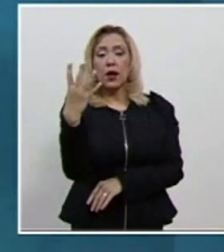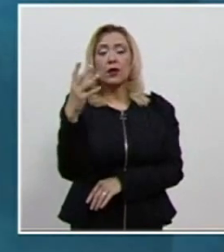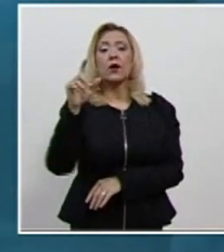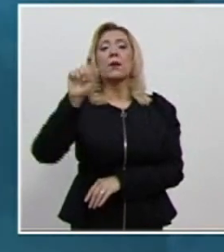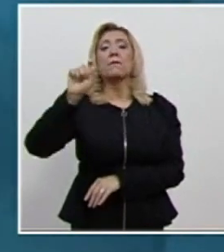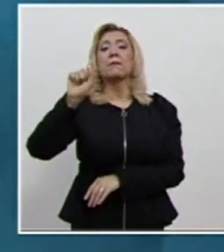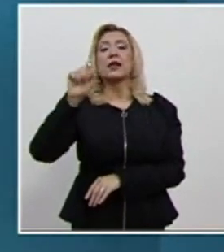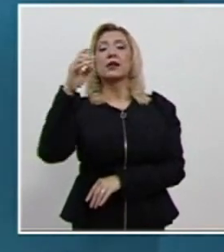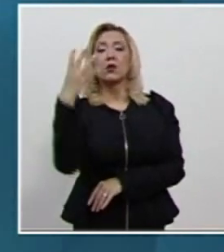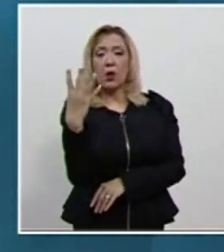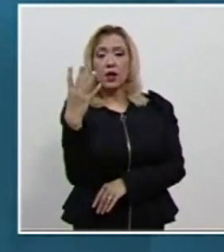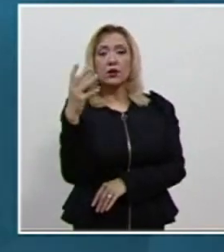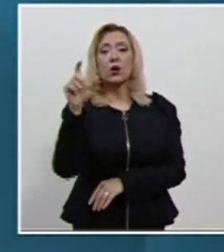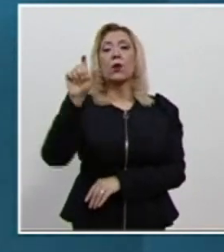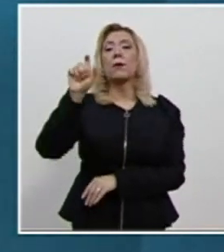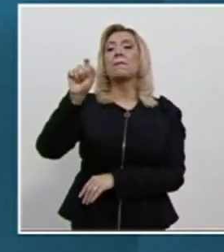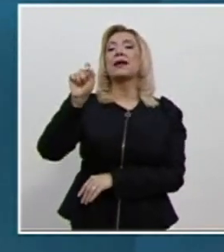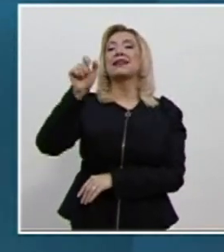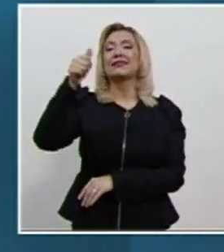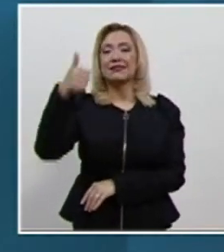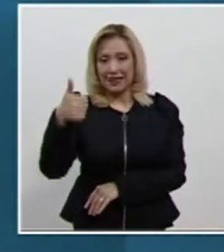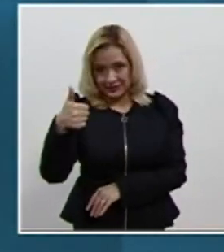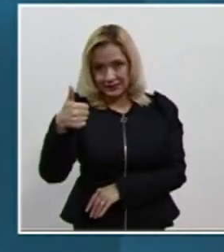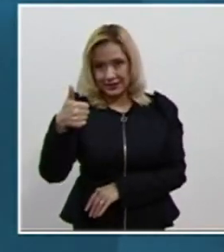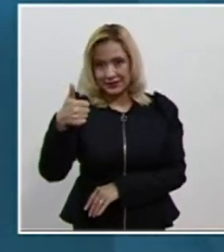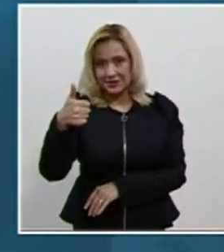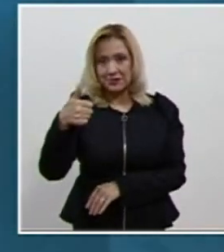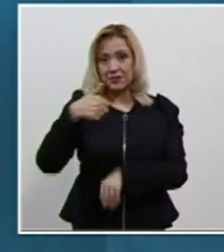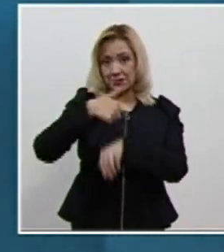800-224-2426. Repetimos,